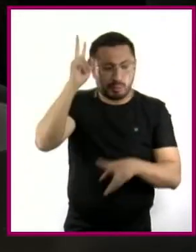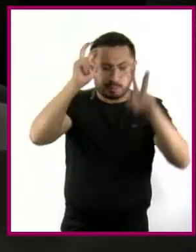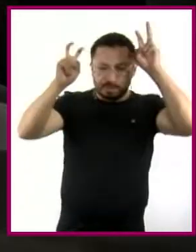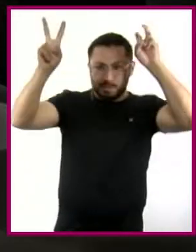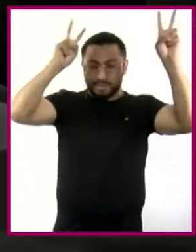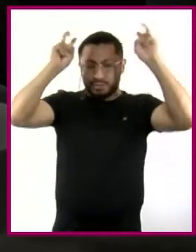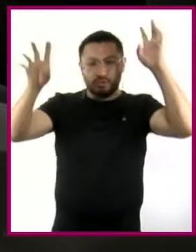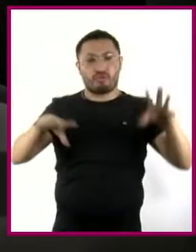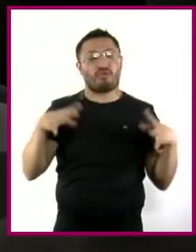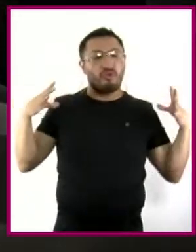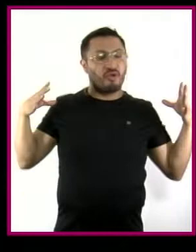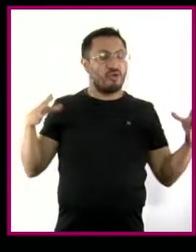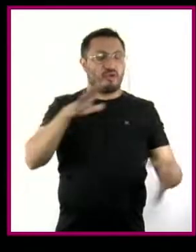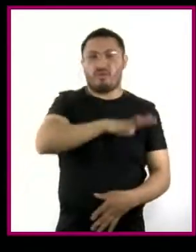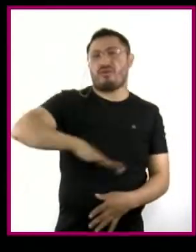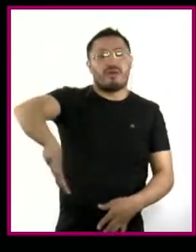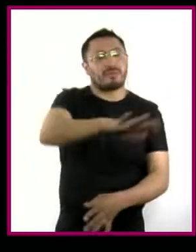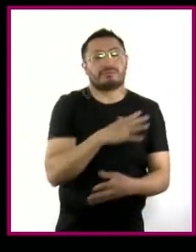o colectivo?